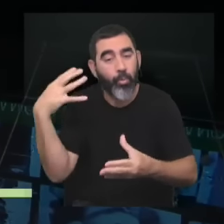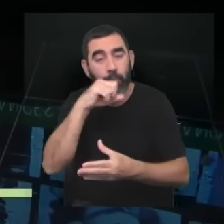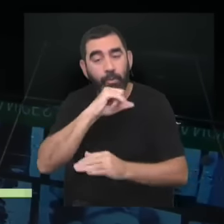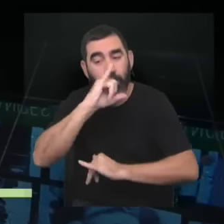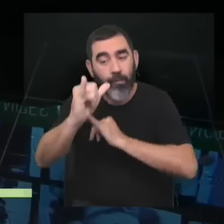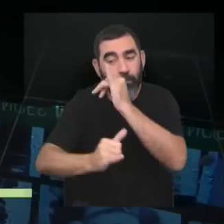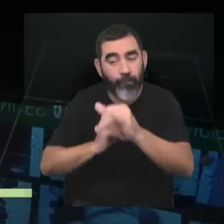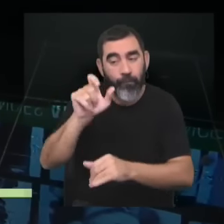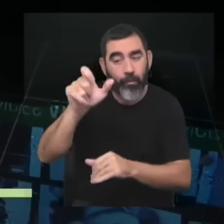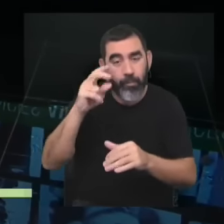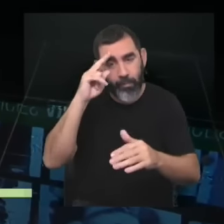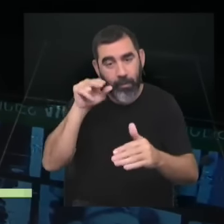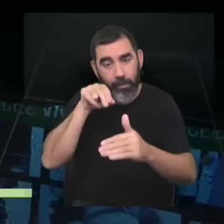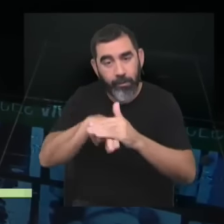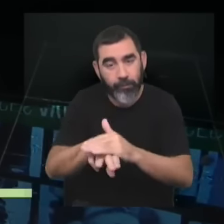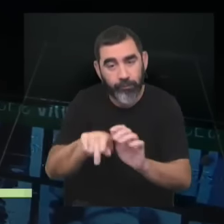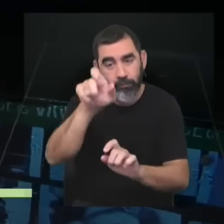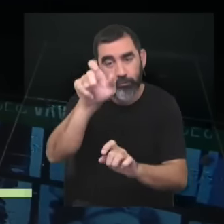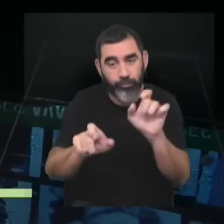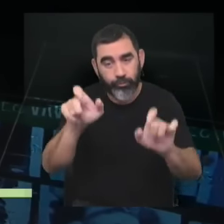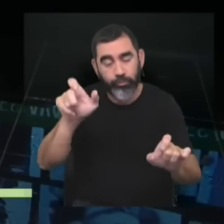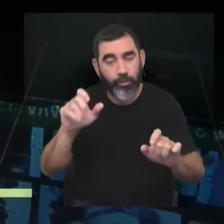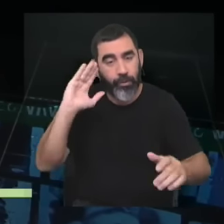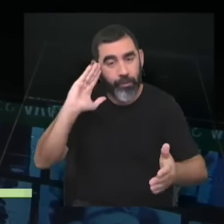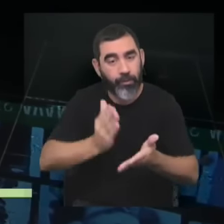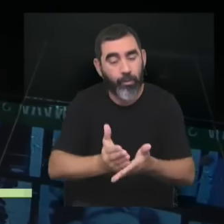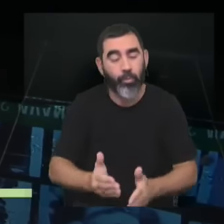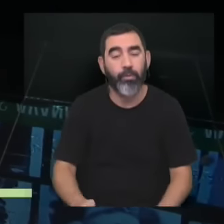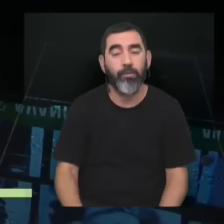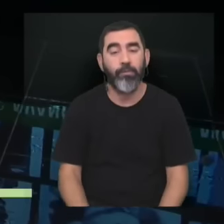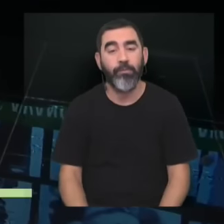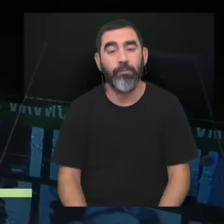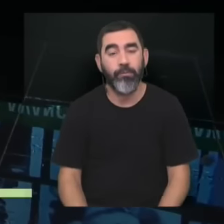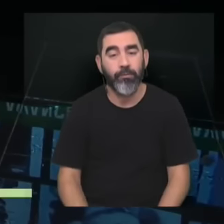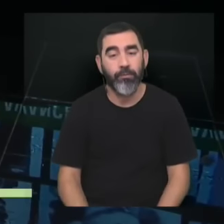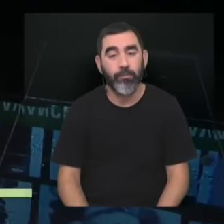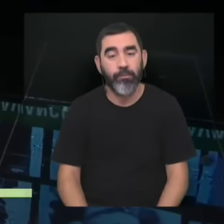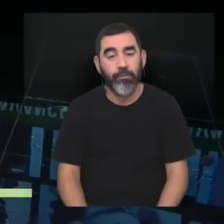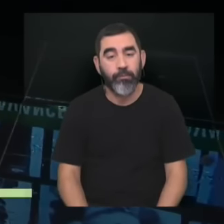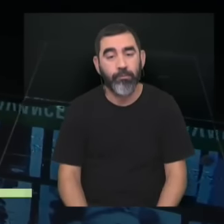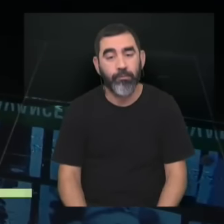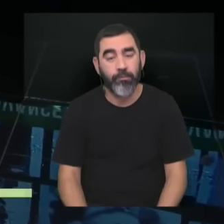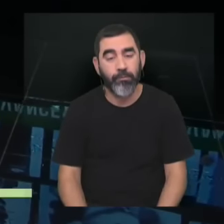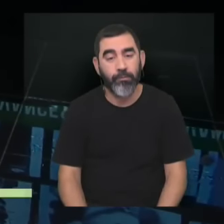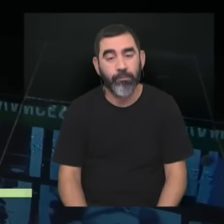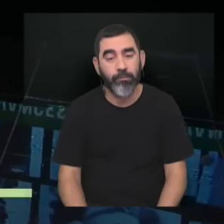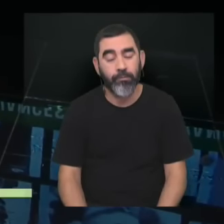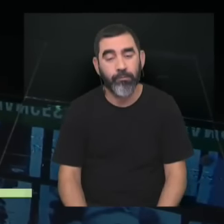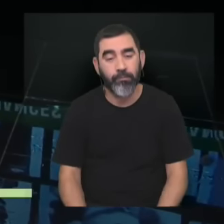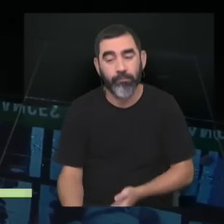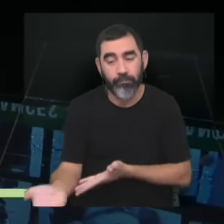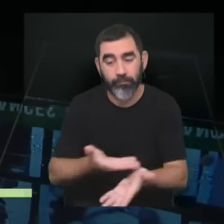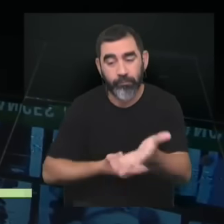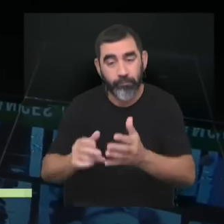sobre enterramientos clandestinos durante el terrorismo de estado el círculo de intercambio articulación